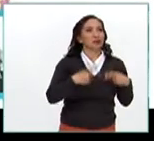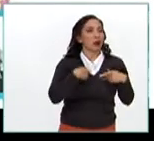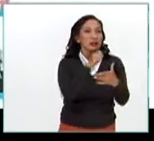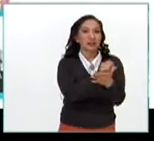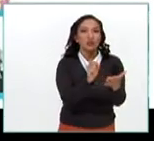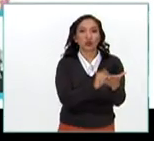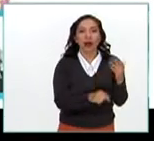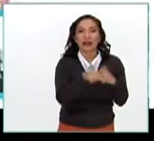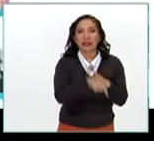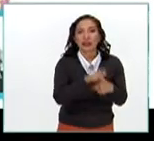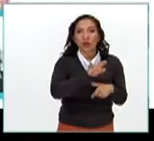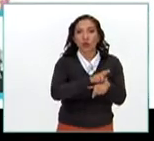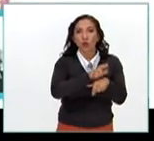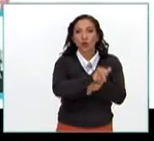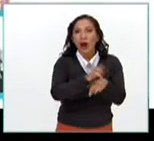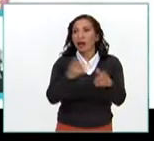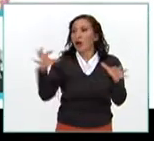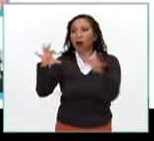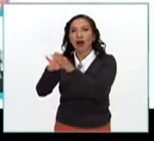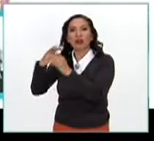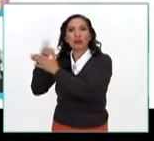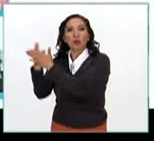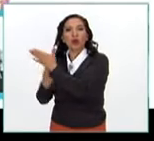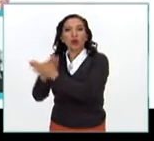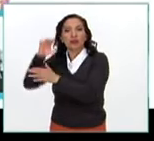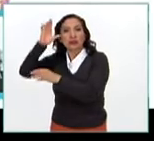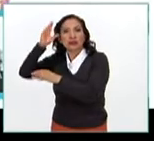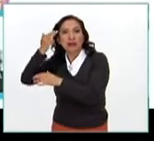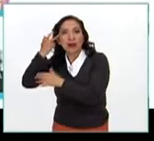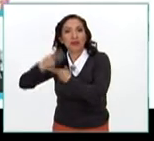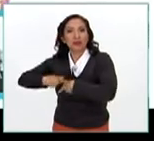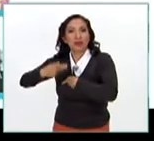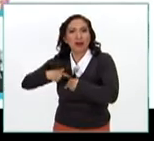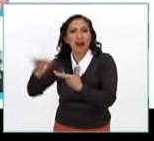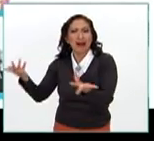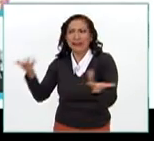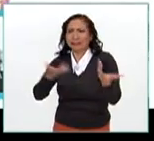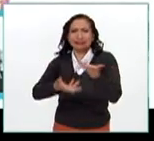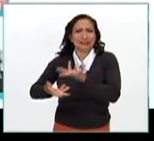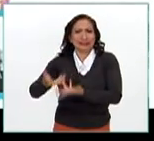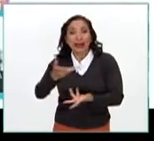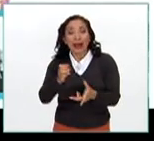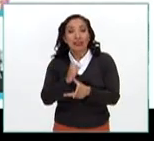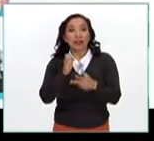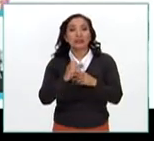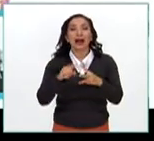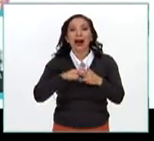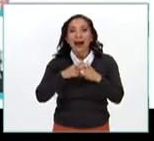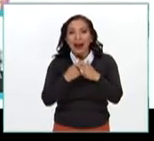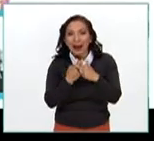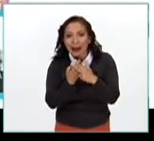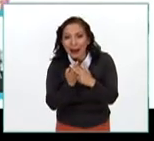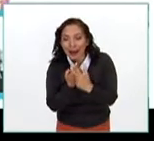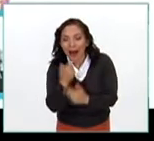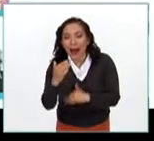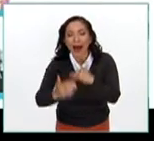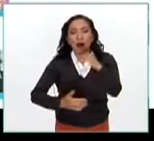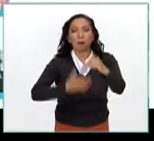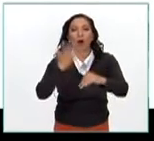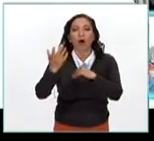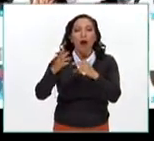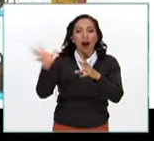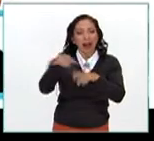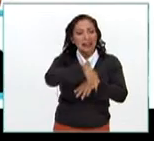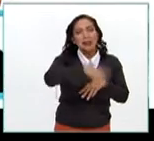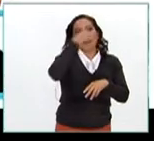un uruguayo con uno chino, Wow, y ya después empezó todo pues esta